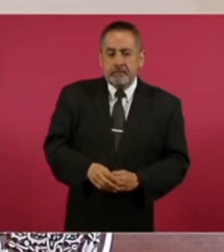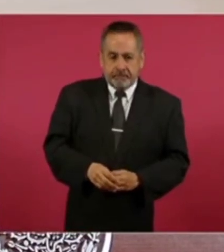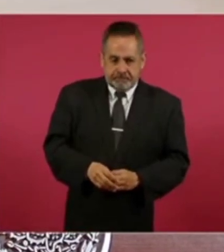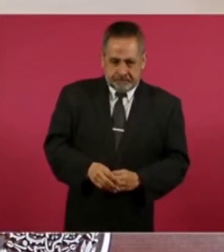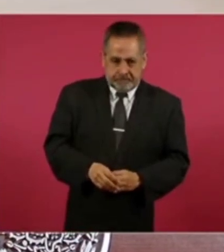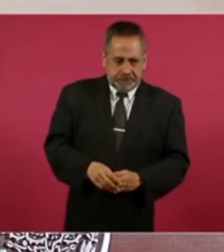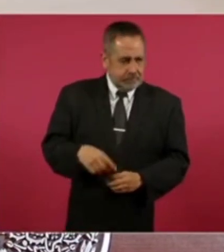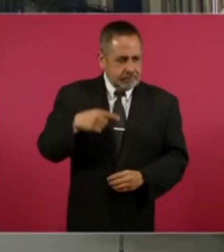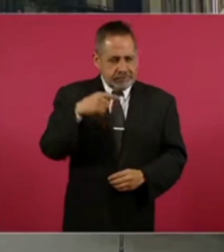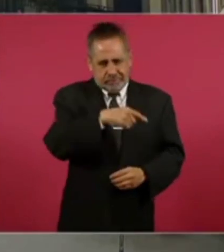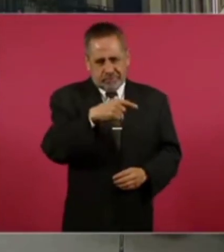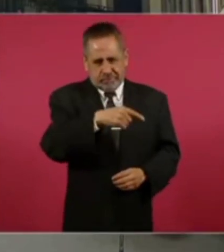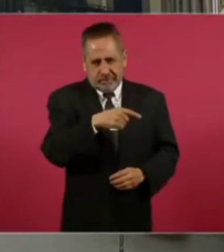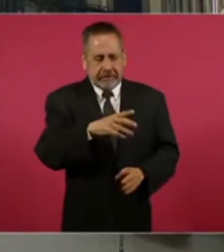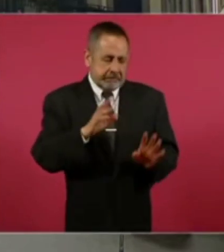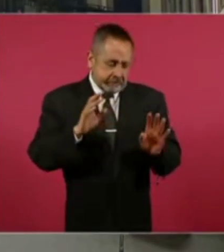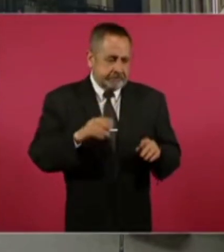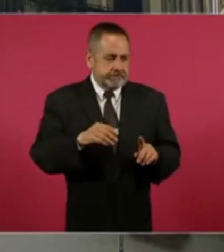Y ya quedó él